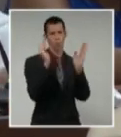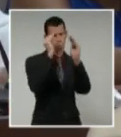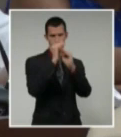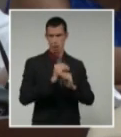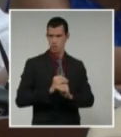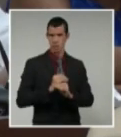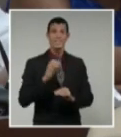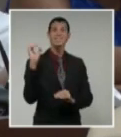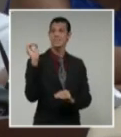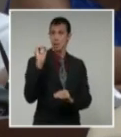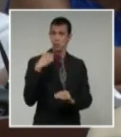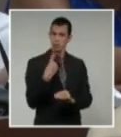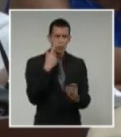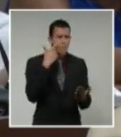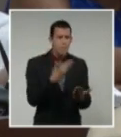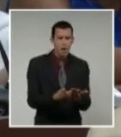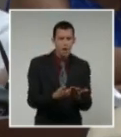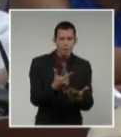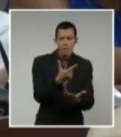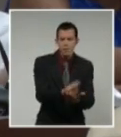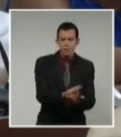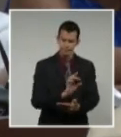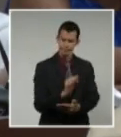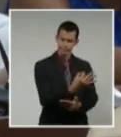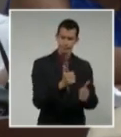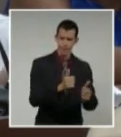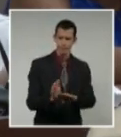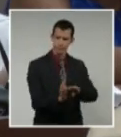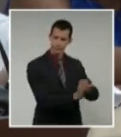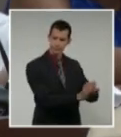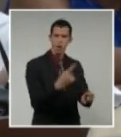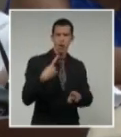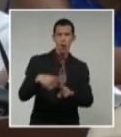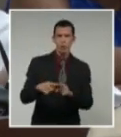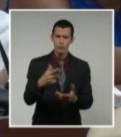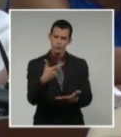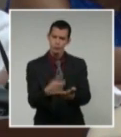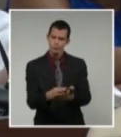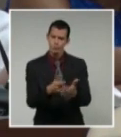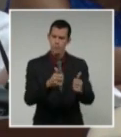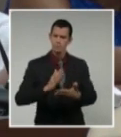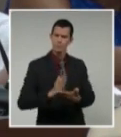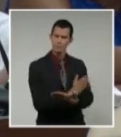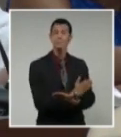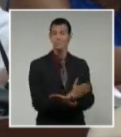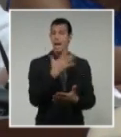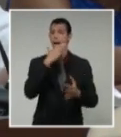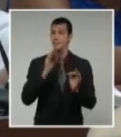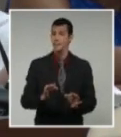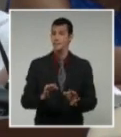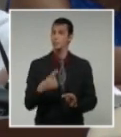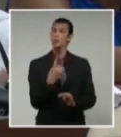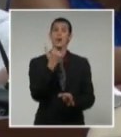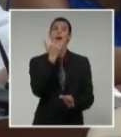es cierto que la economía presiona es cierto que la sociedad presiona pero nos estamos enfrentando a una pandemia que es